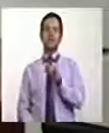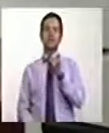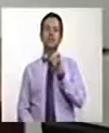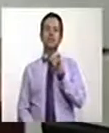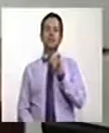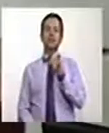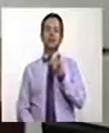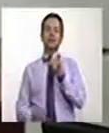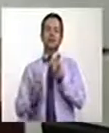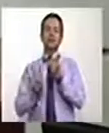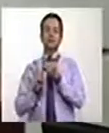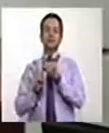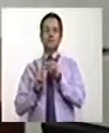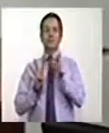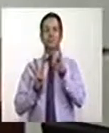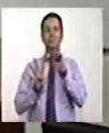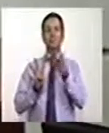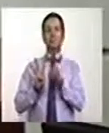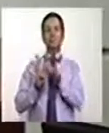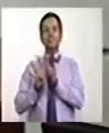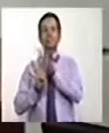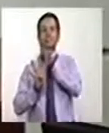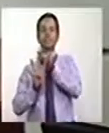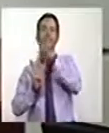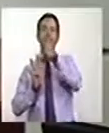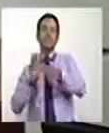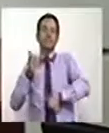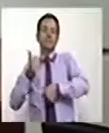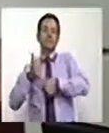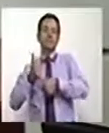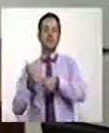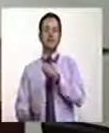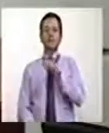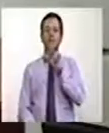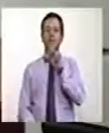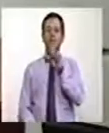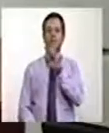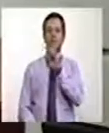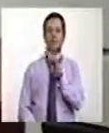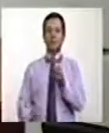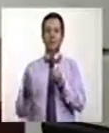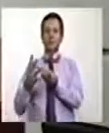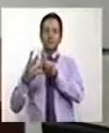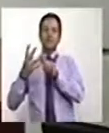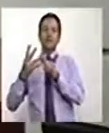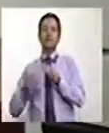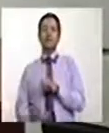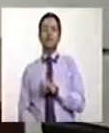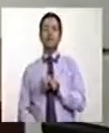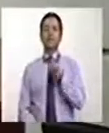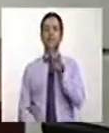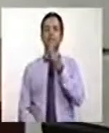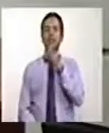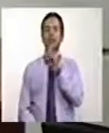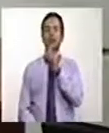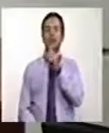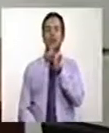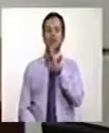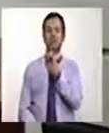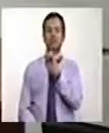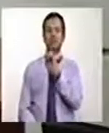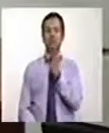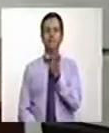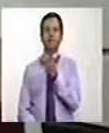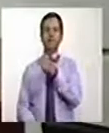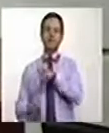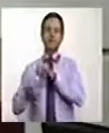primer vicepresidente. José Antonio Correa Jiménez, segundo vicepresidente. Gregorio El Hach Pacheco, secretario